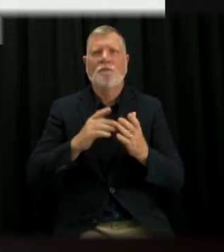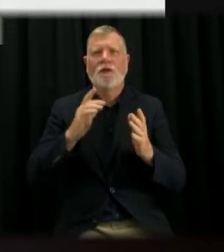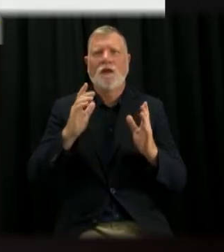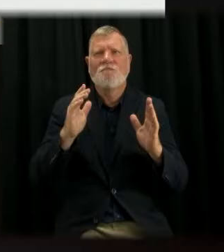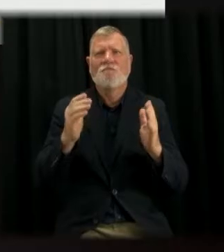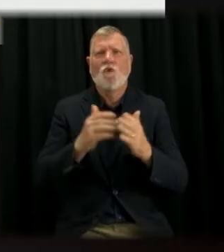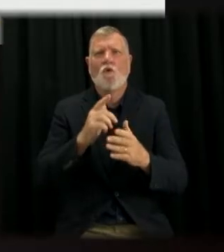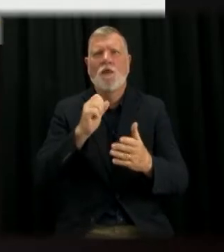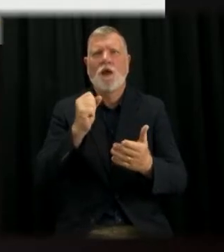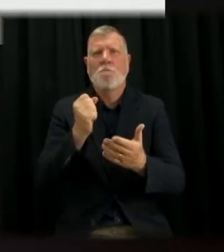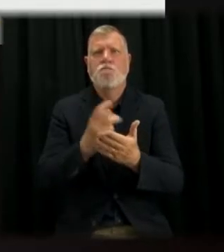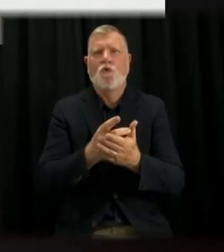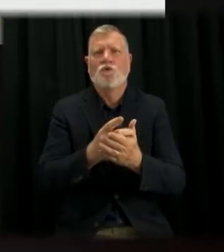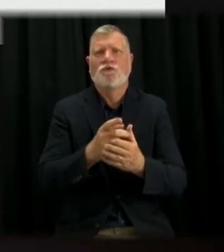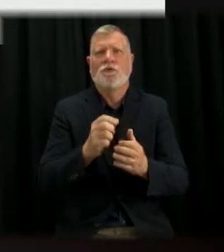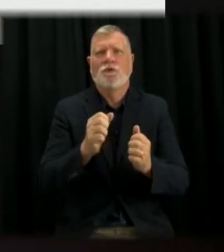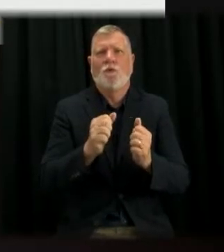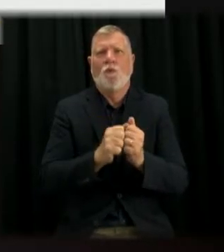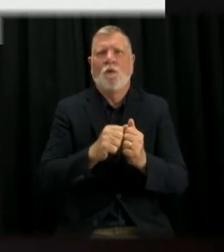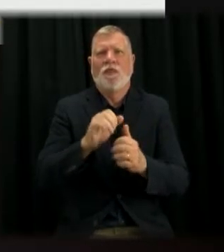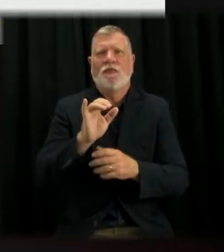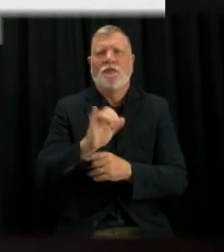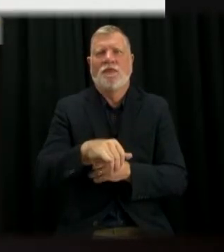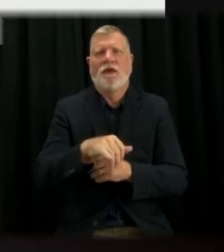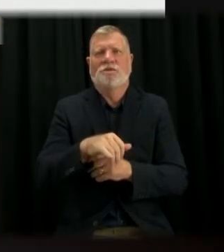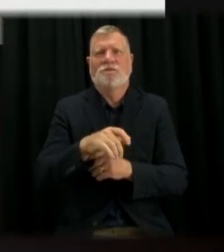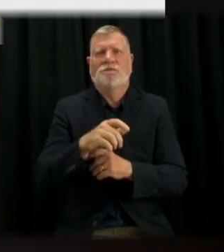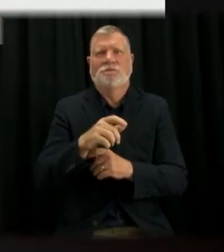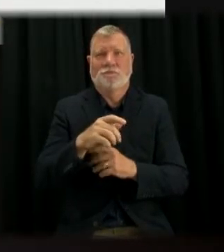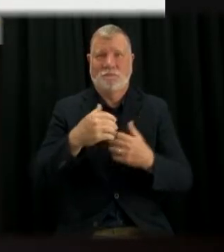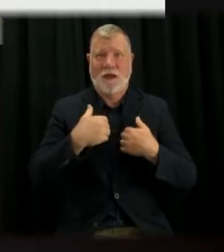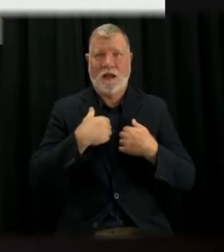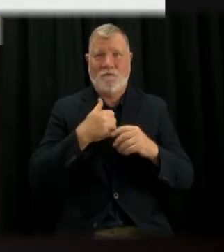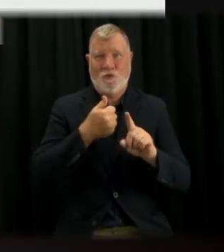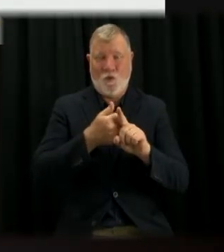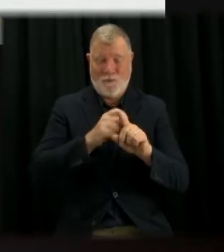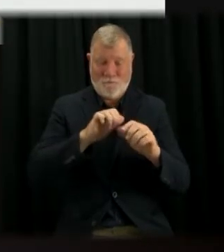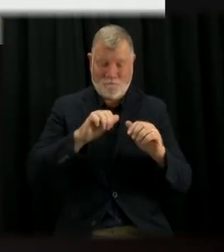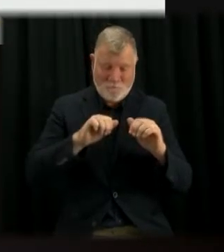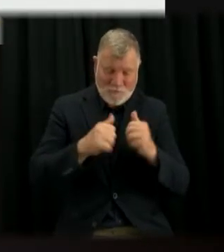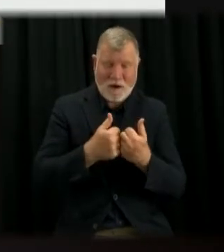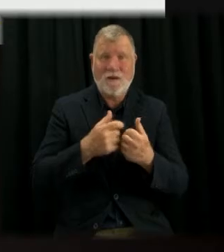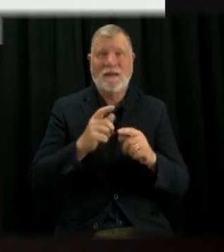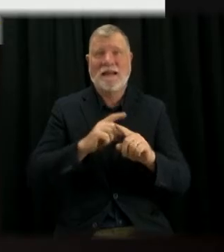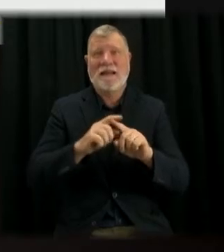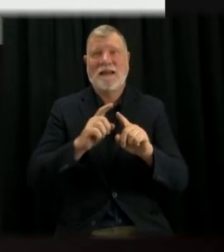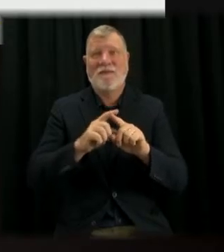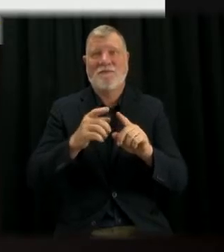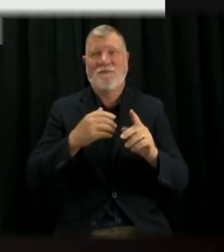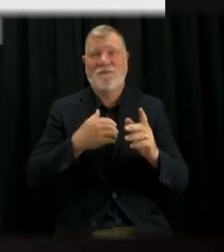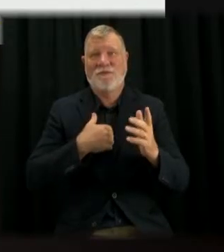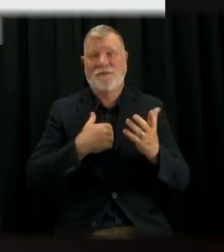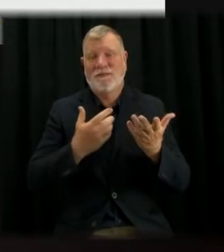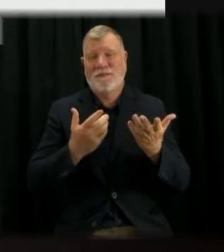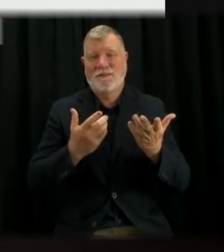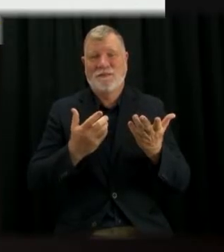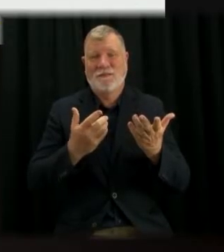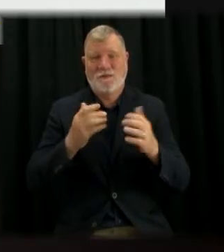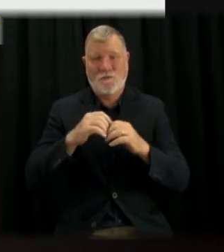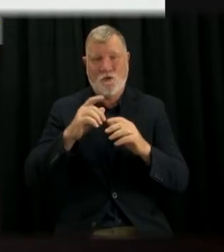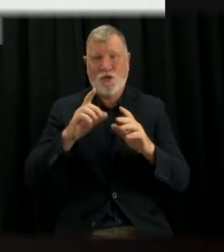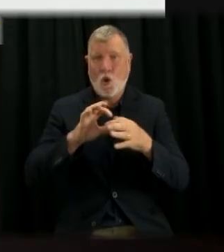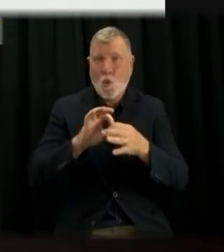Cualquier enfoque, cualquier acercamiento para consolidar esas firmas también tiene sus retos. Muchas firmas tienen